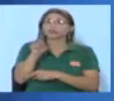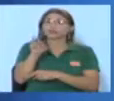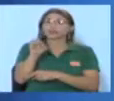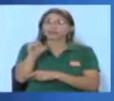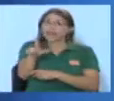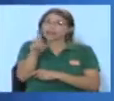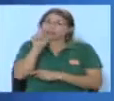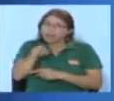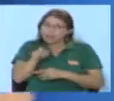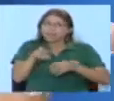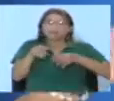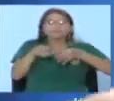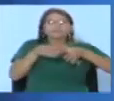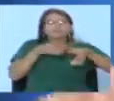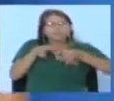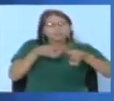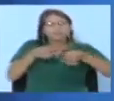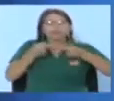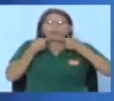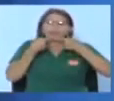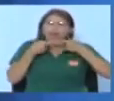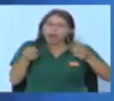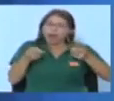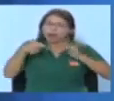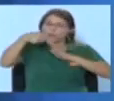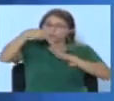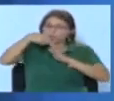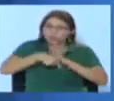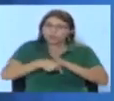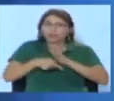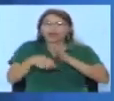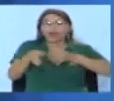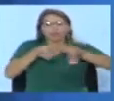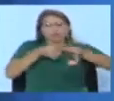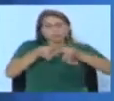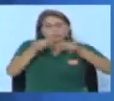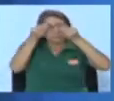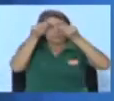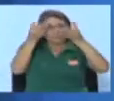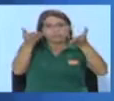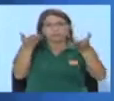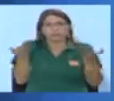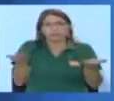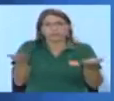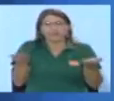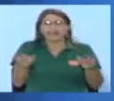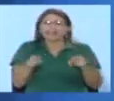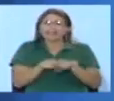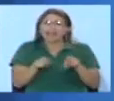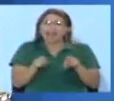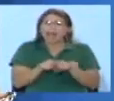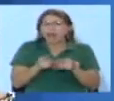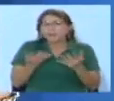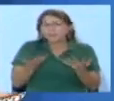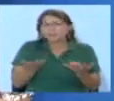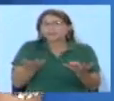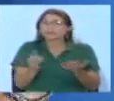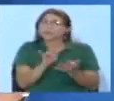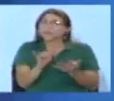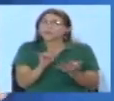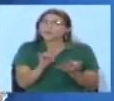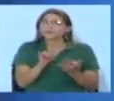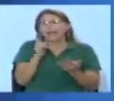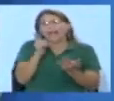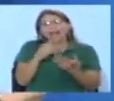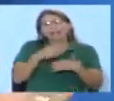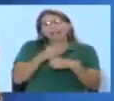explique a profundidad y también tal vez hasta en otro, haciendo una mediación pedagógica, por